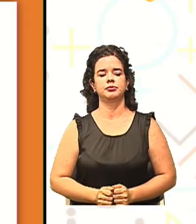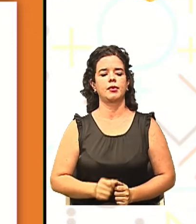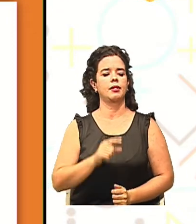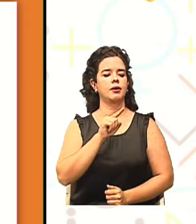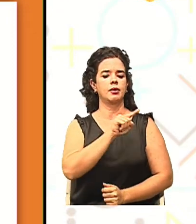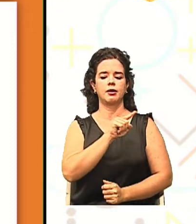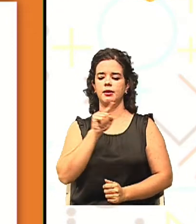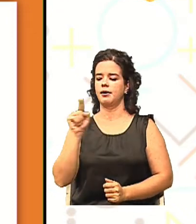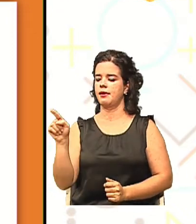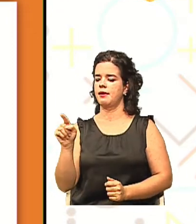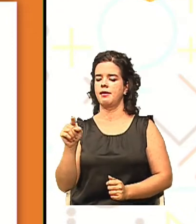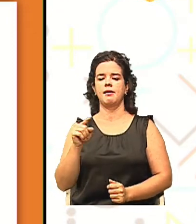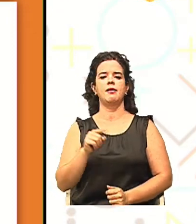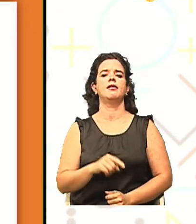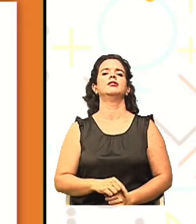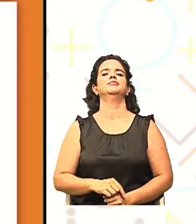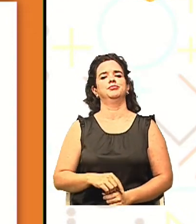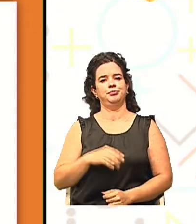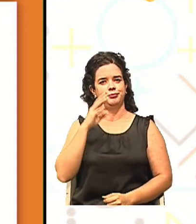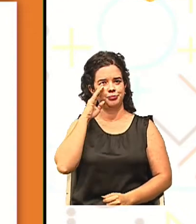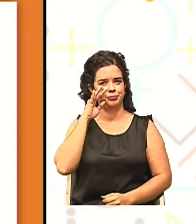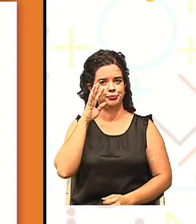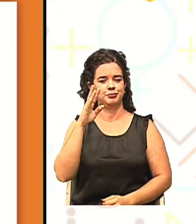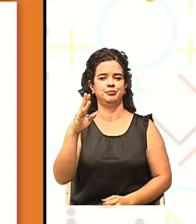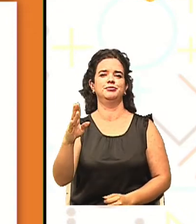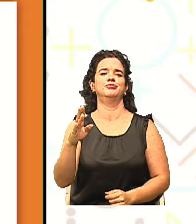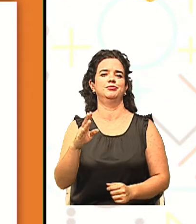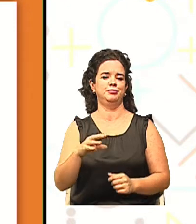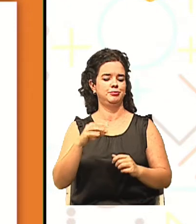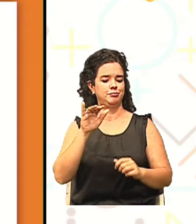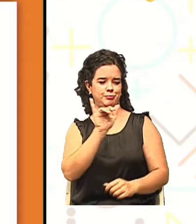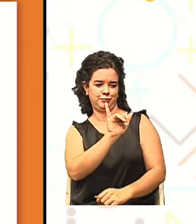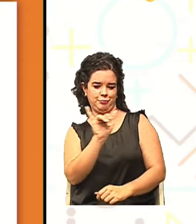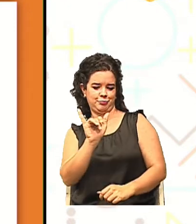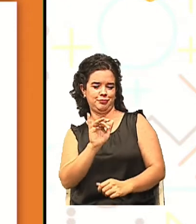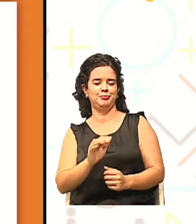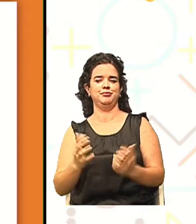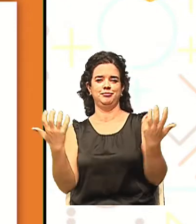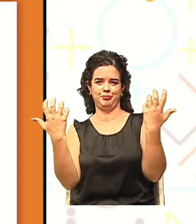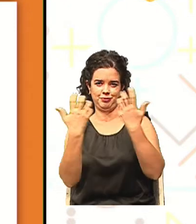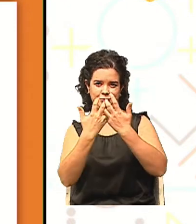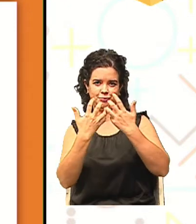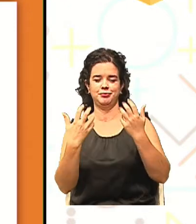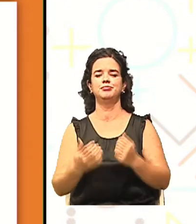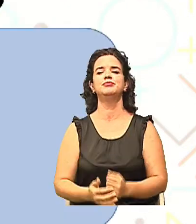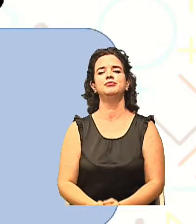esos triángulos van a ser semejantes.